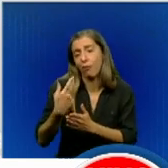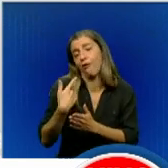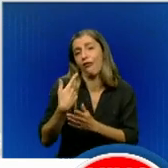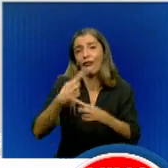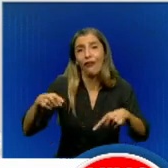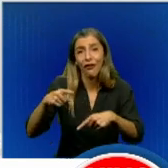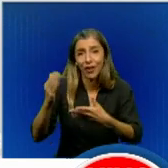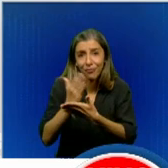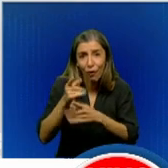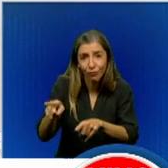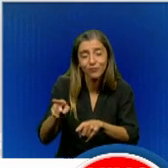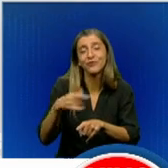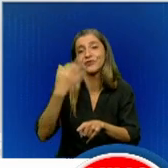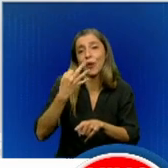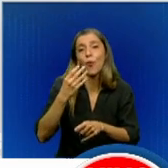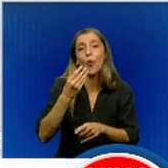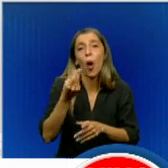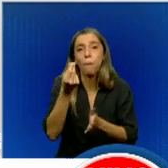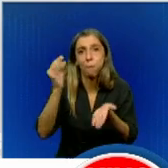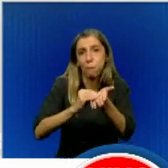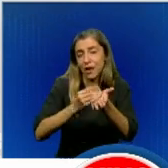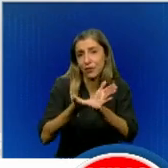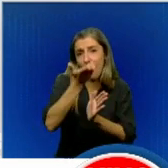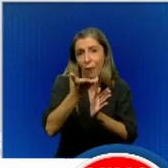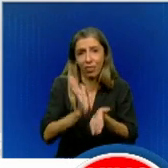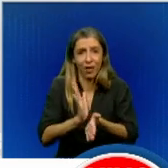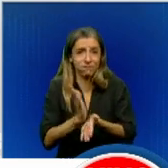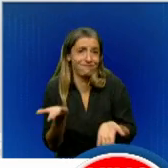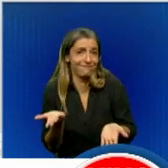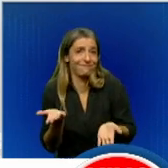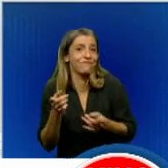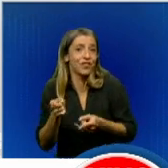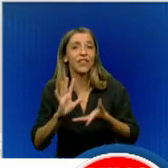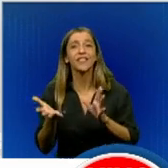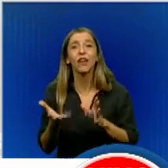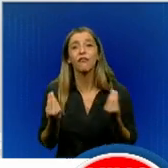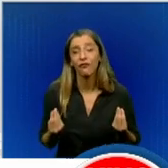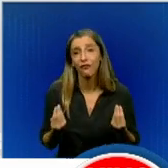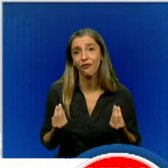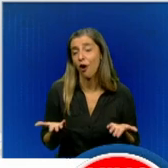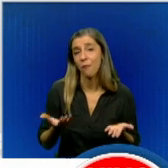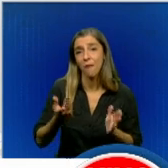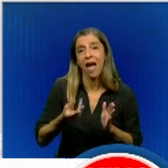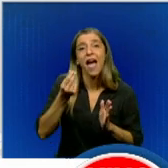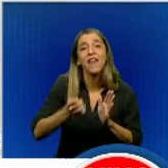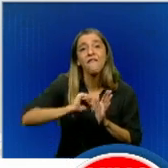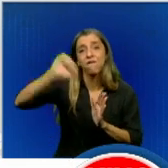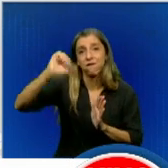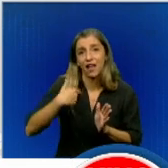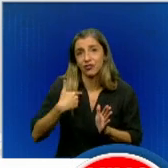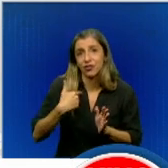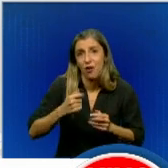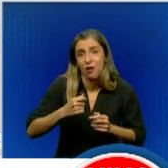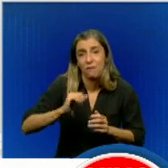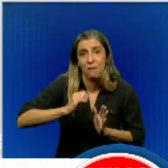con este proyecto se va a estar vamos a estar contribuyendo al aumento de la inflación en la argentina es decir vamos a